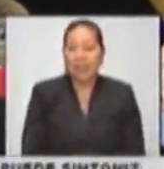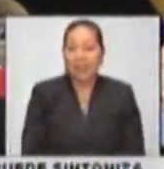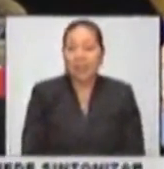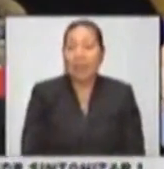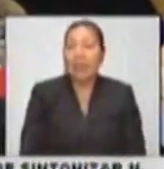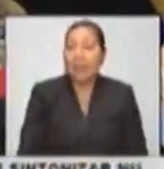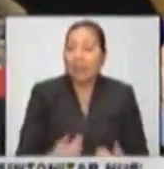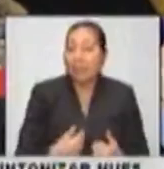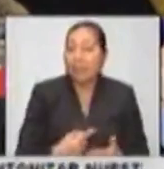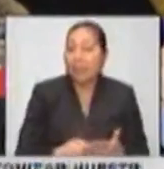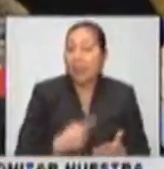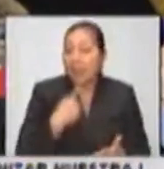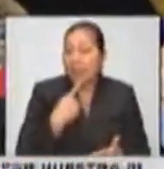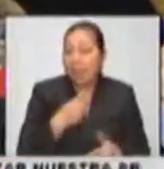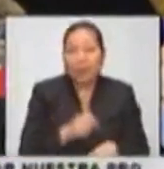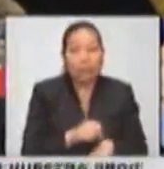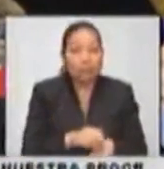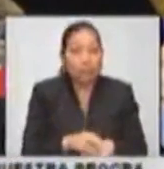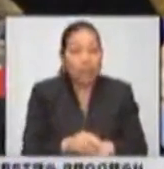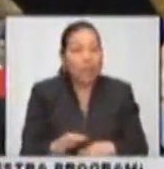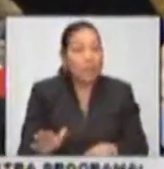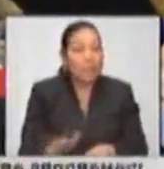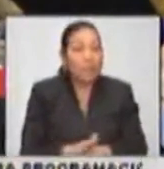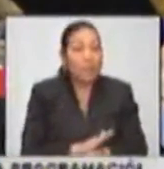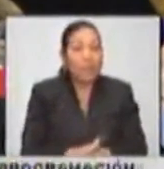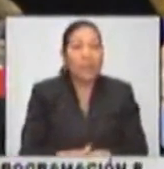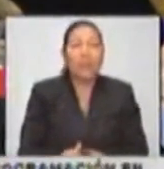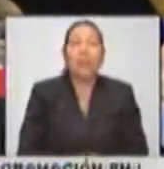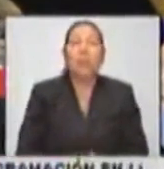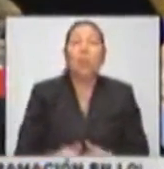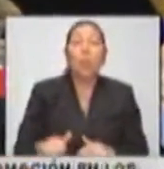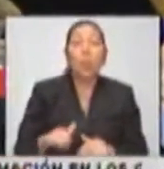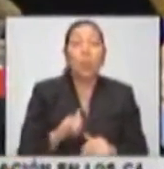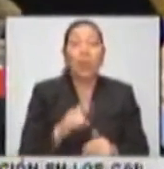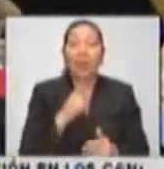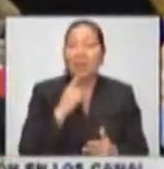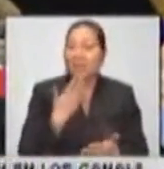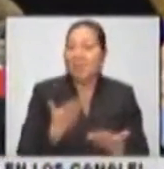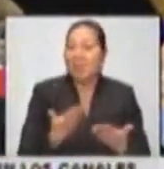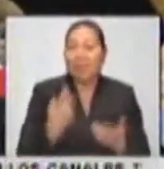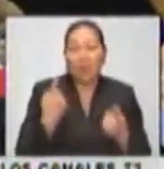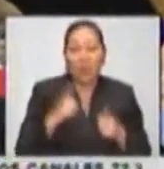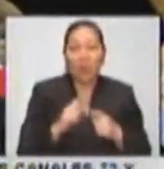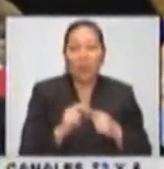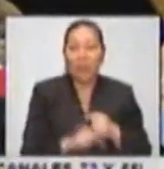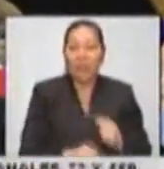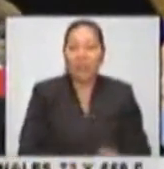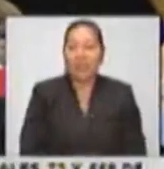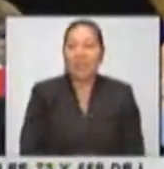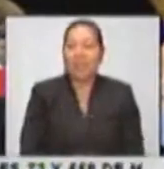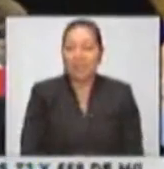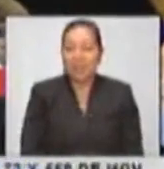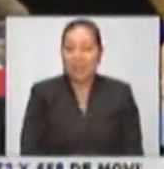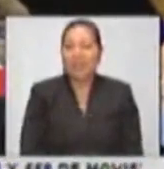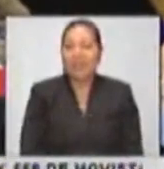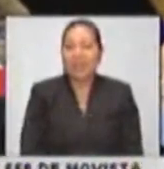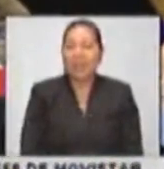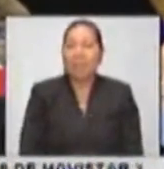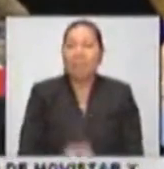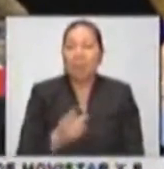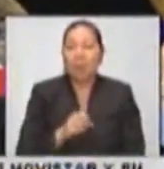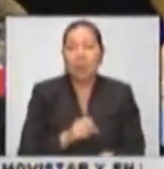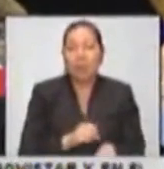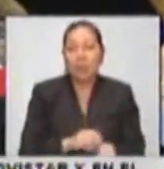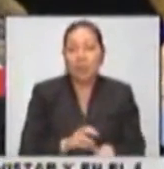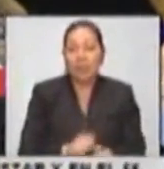tengo que fomentar los consensos absolutos, la unanimidad absoluta. En eso se parece a nuestro acuerdo nacional. Funciona por